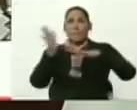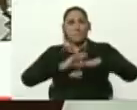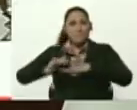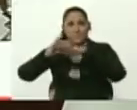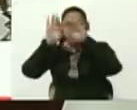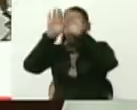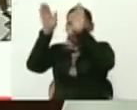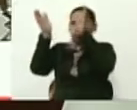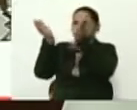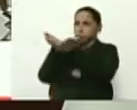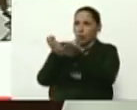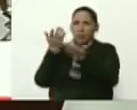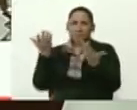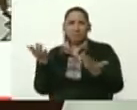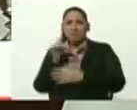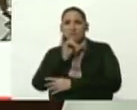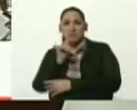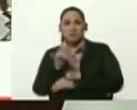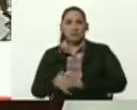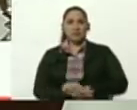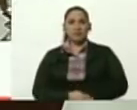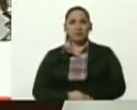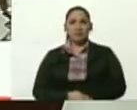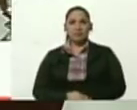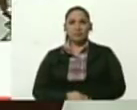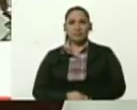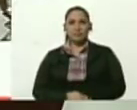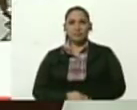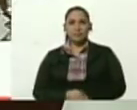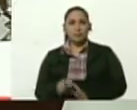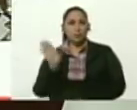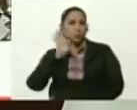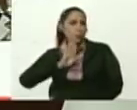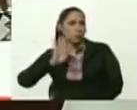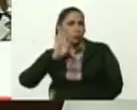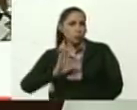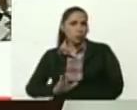global, este sucio hecho.